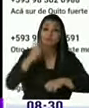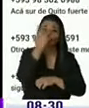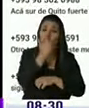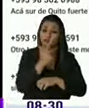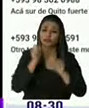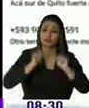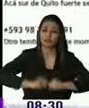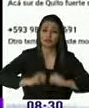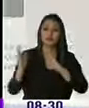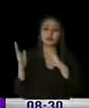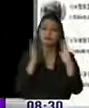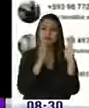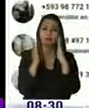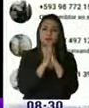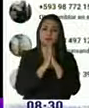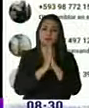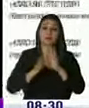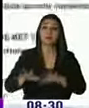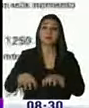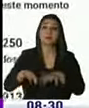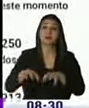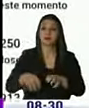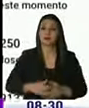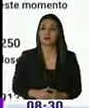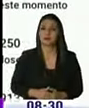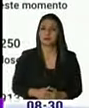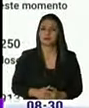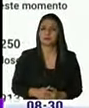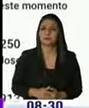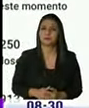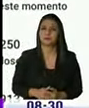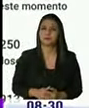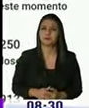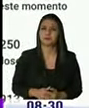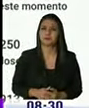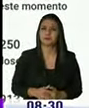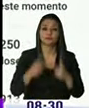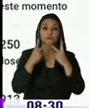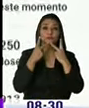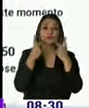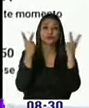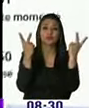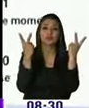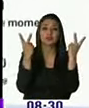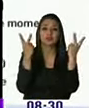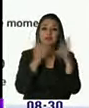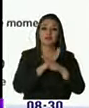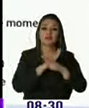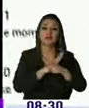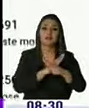Adopción temporal están pidiendo para este peludo. Caso publicado en la DAE, en la Defensoría